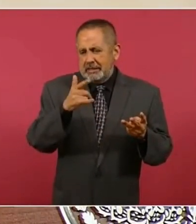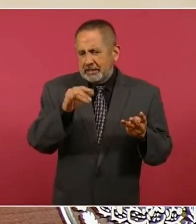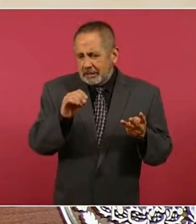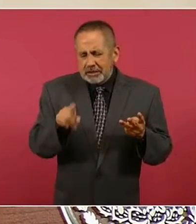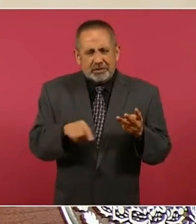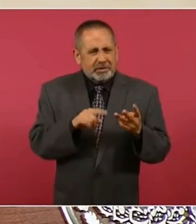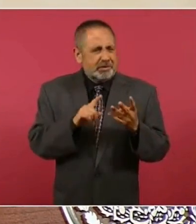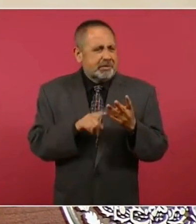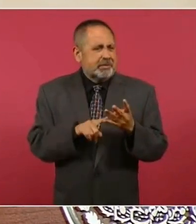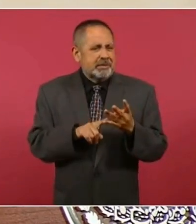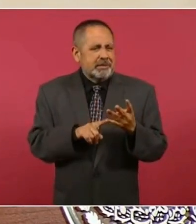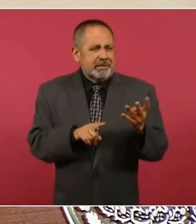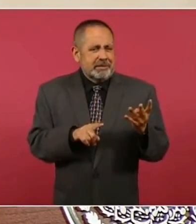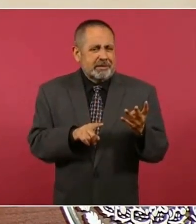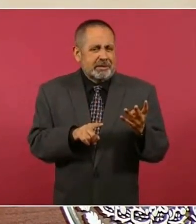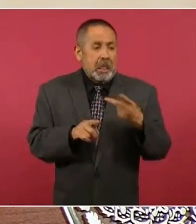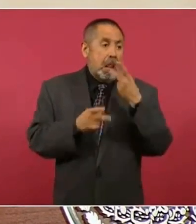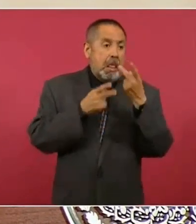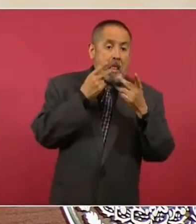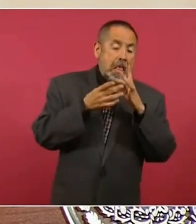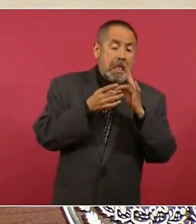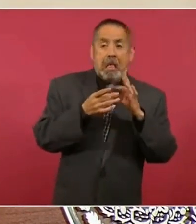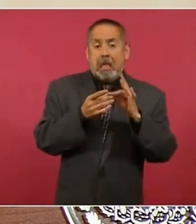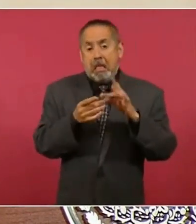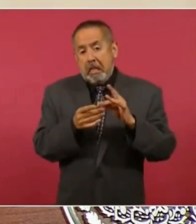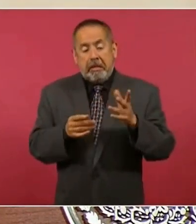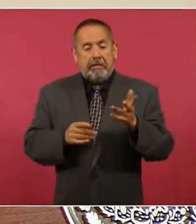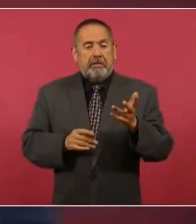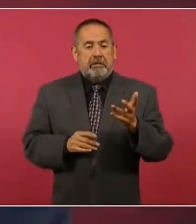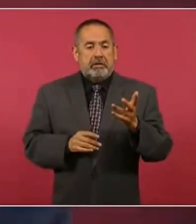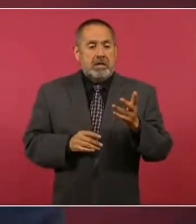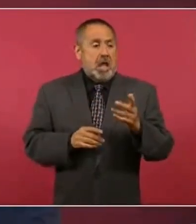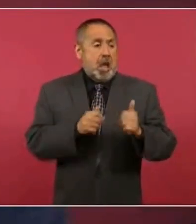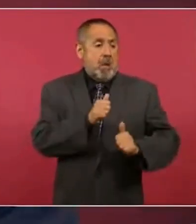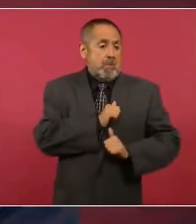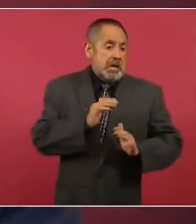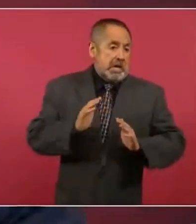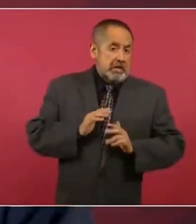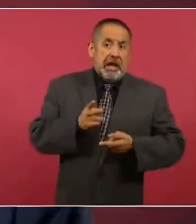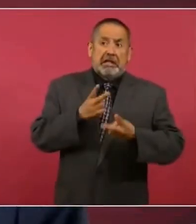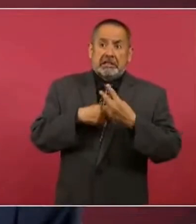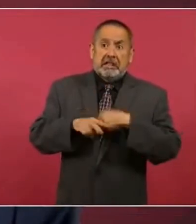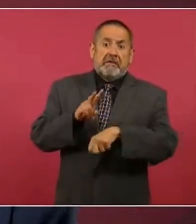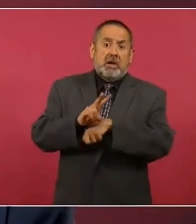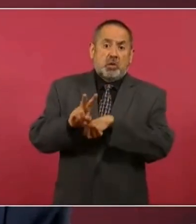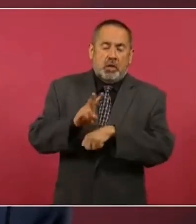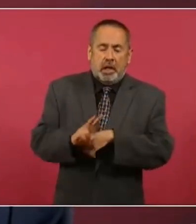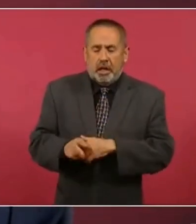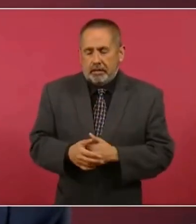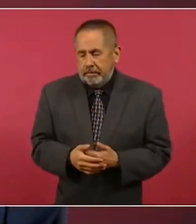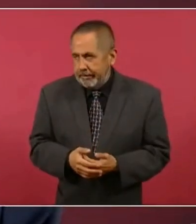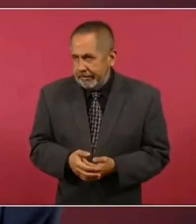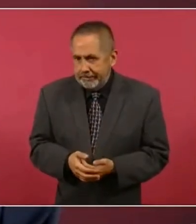Sarmiento hablan de que vienen militares venezolanos